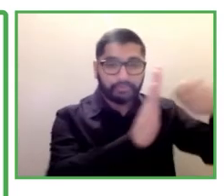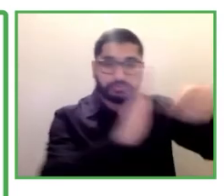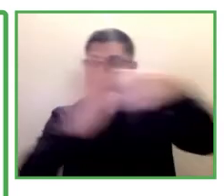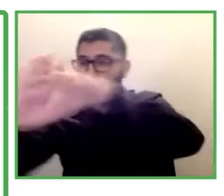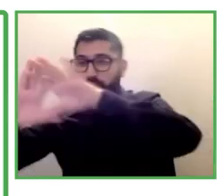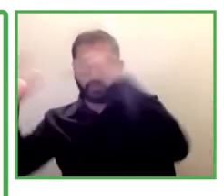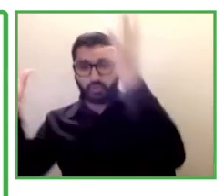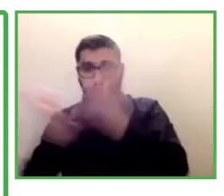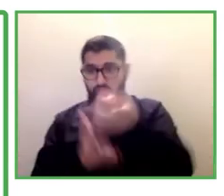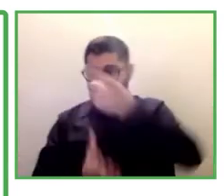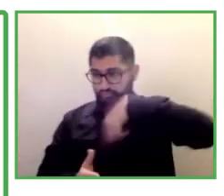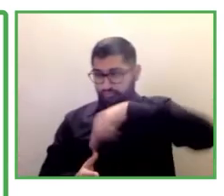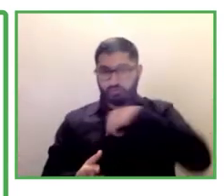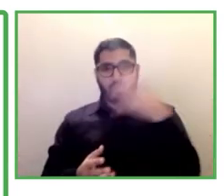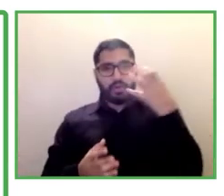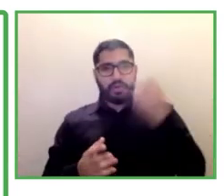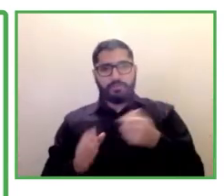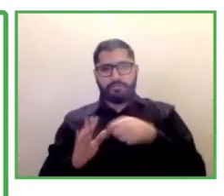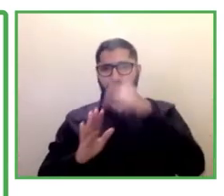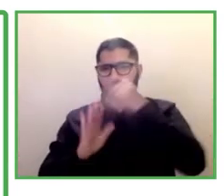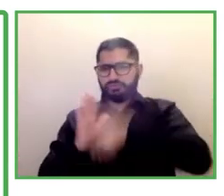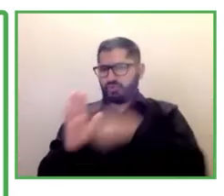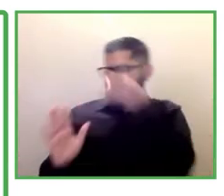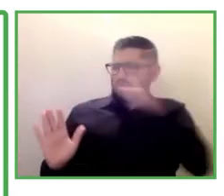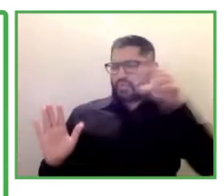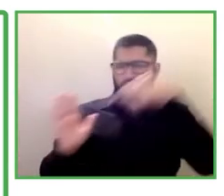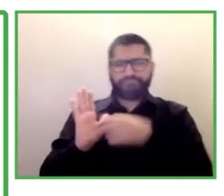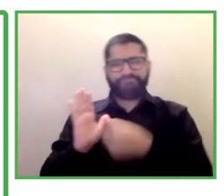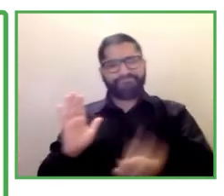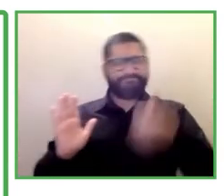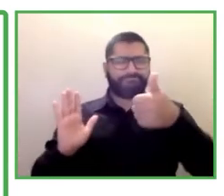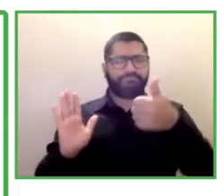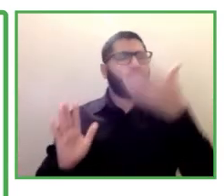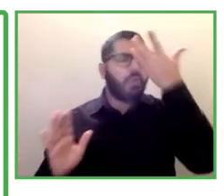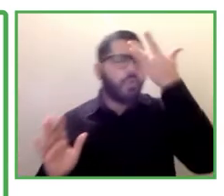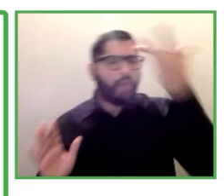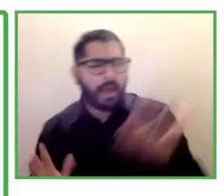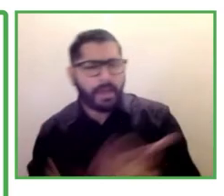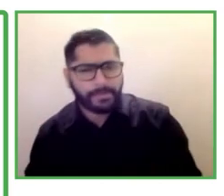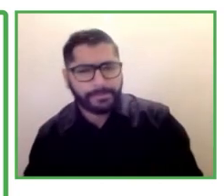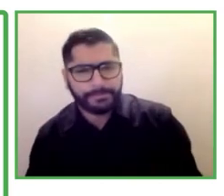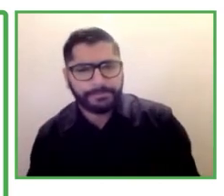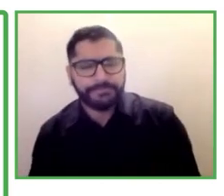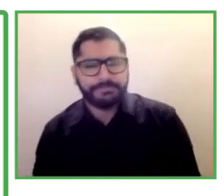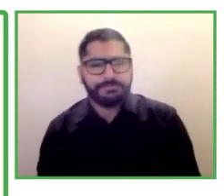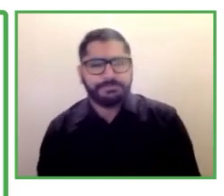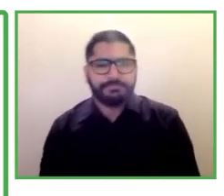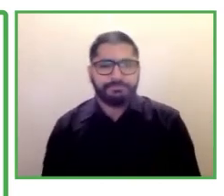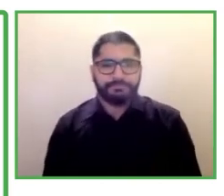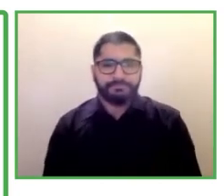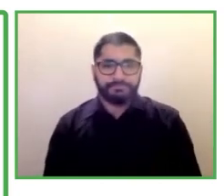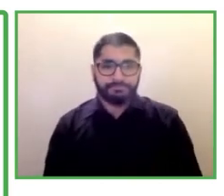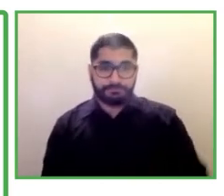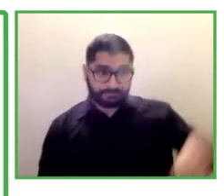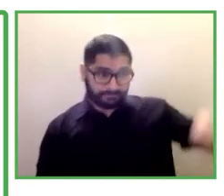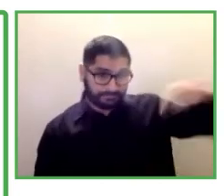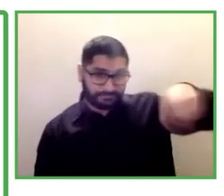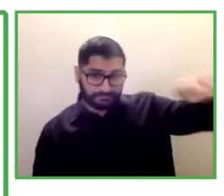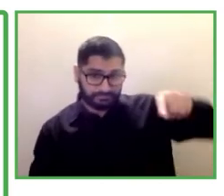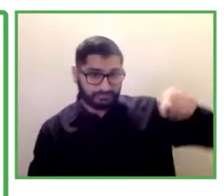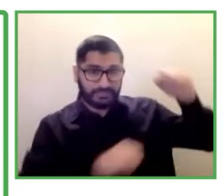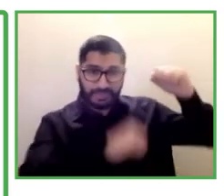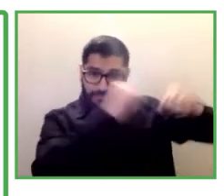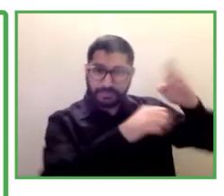este, porque es totalmente financiado por los empleadores, no depende de los